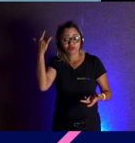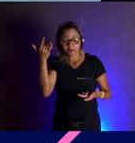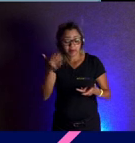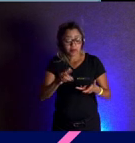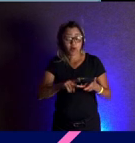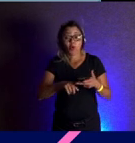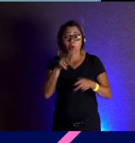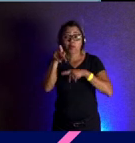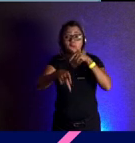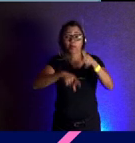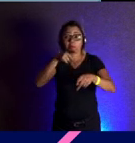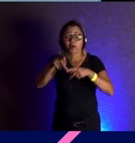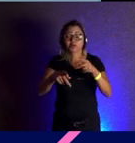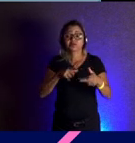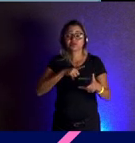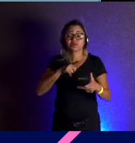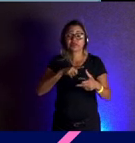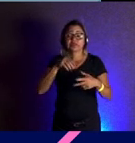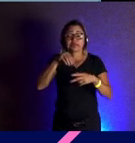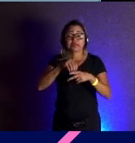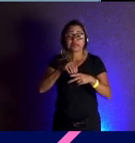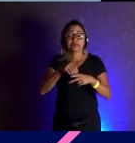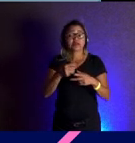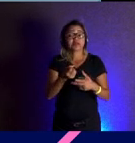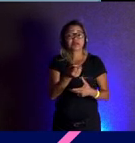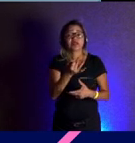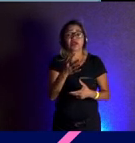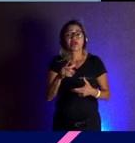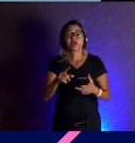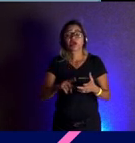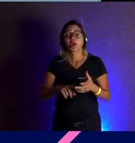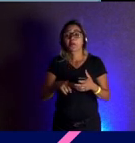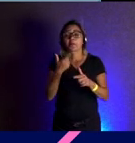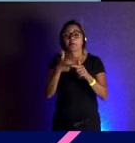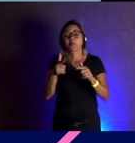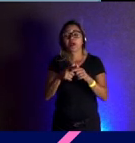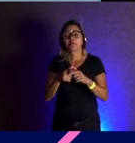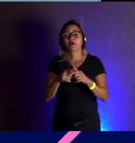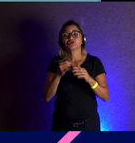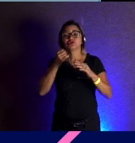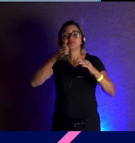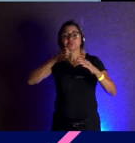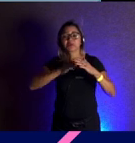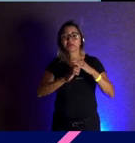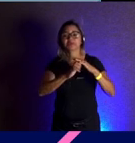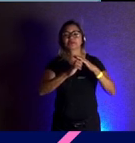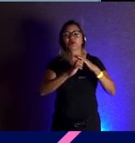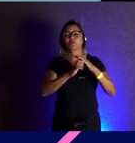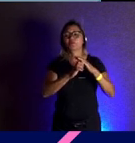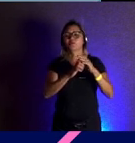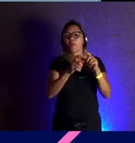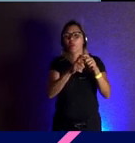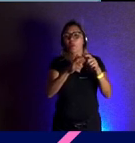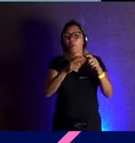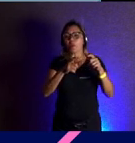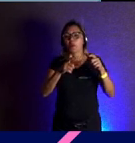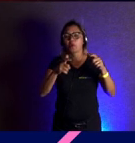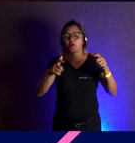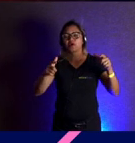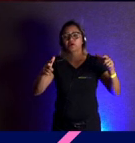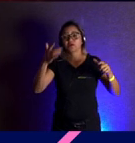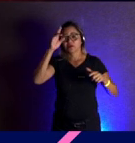hay. Tenemos la crisis migratoria más terrible de la historia del hemisferio y no tenemos